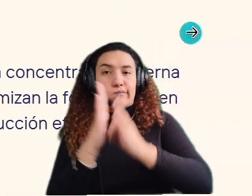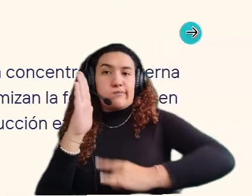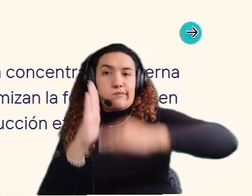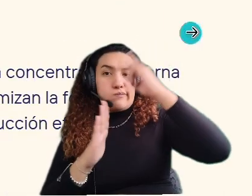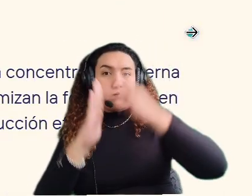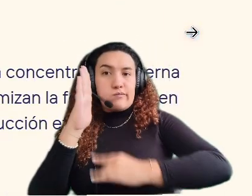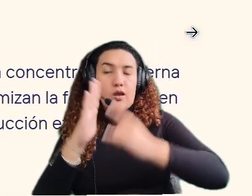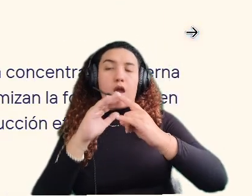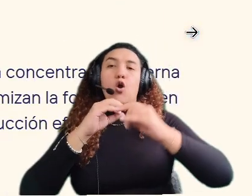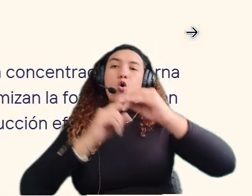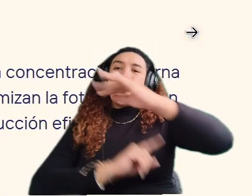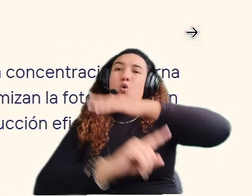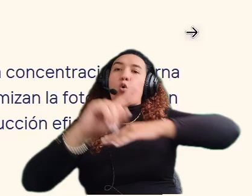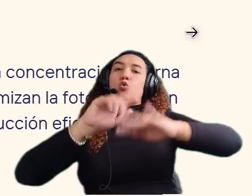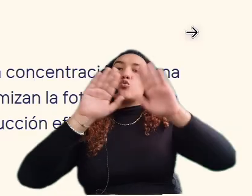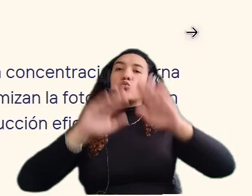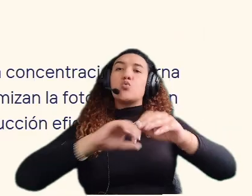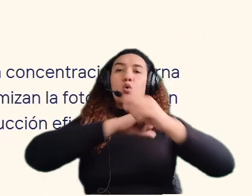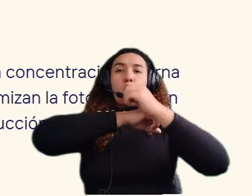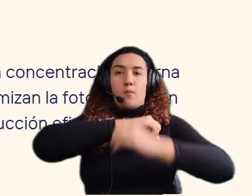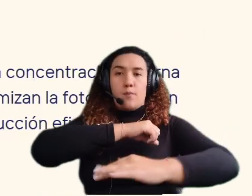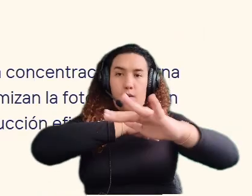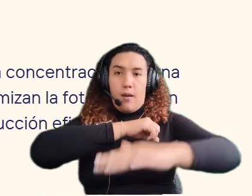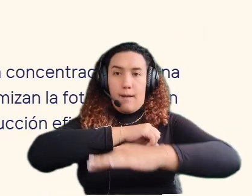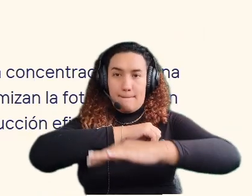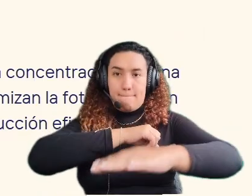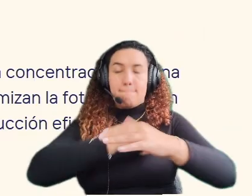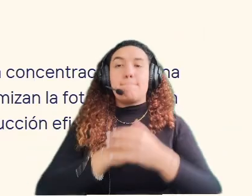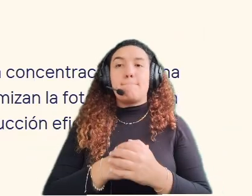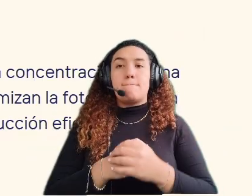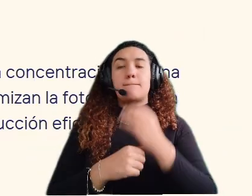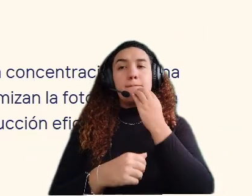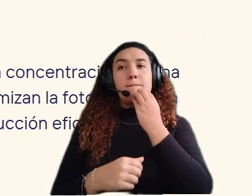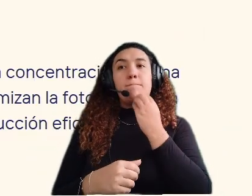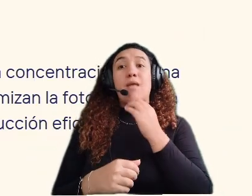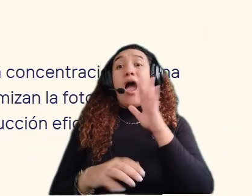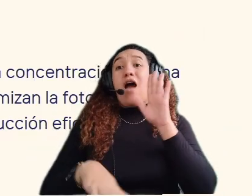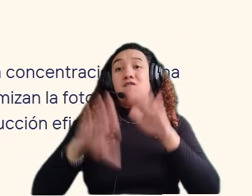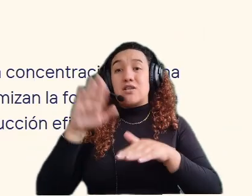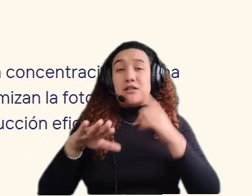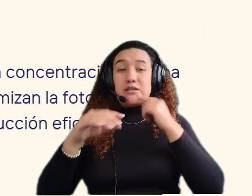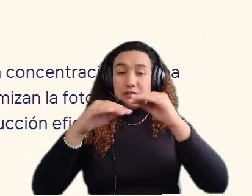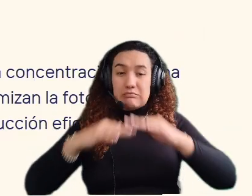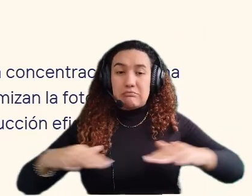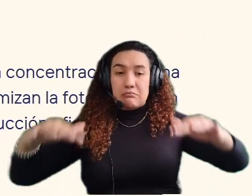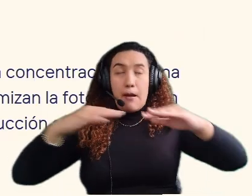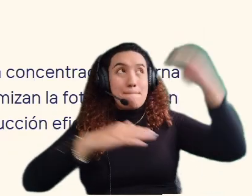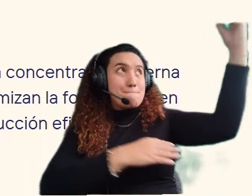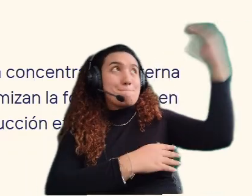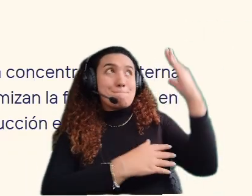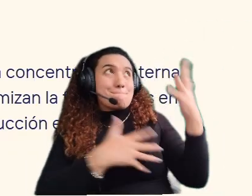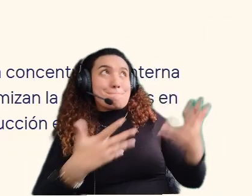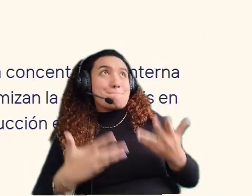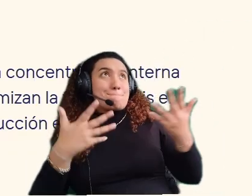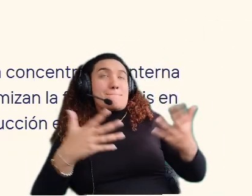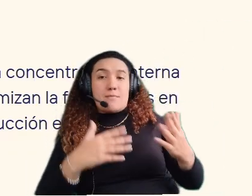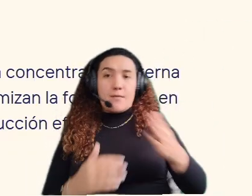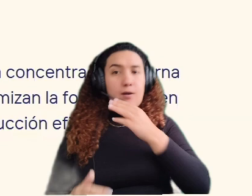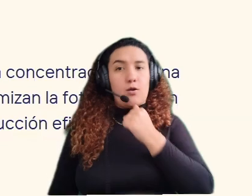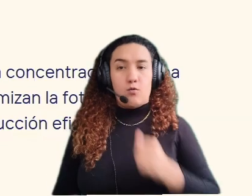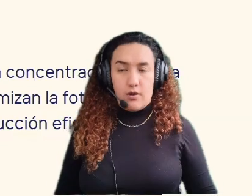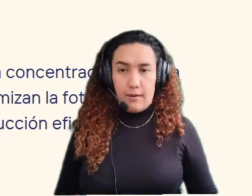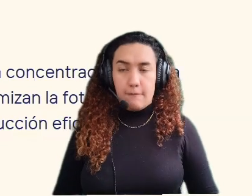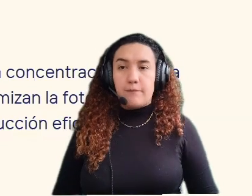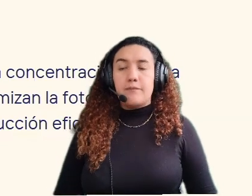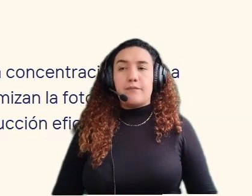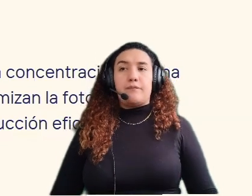el entorno oceánico, donde el dióxido de carbono y la luz pueden ser limitantes. El mecanismo celular, el mecanismo